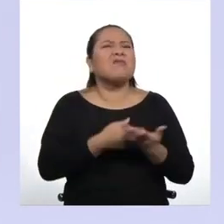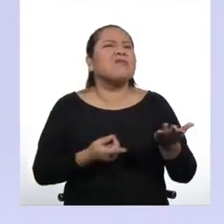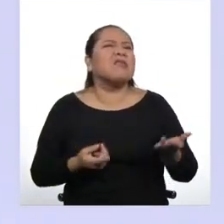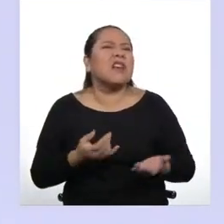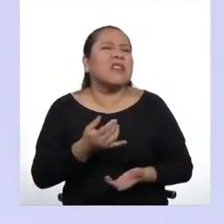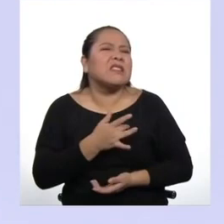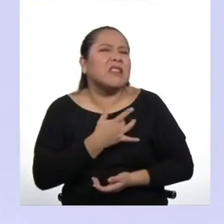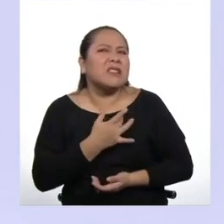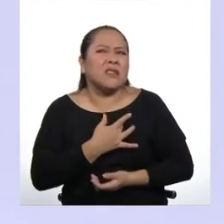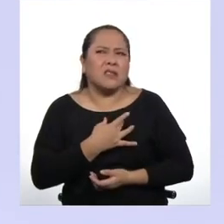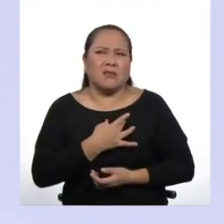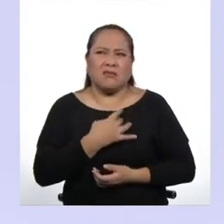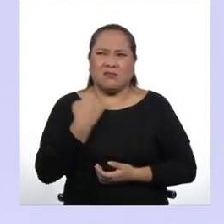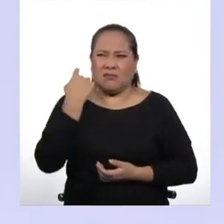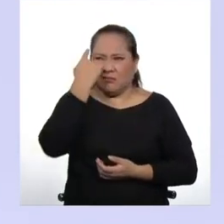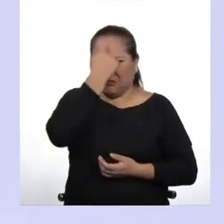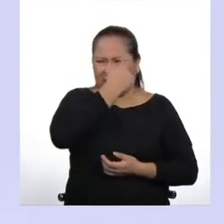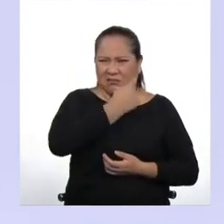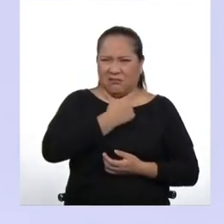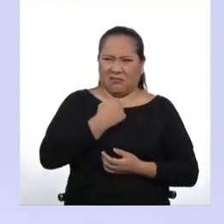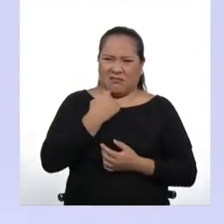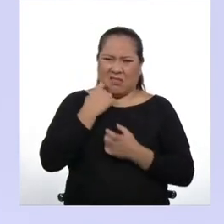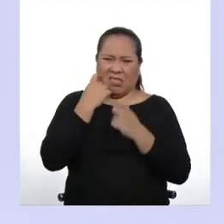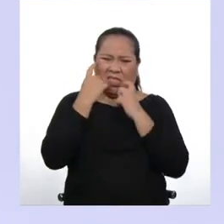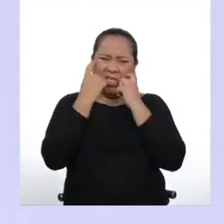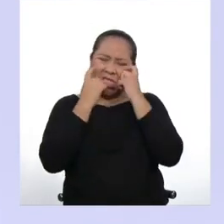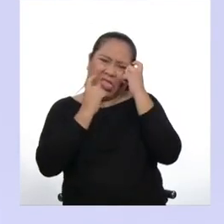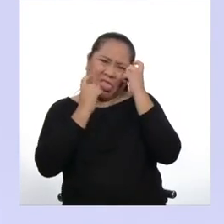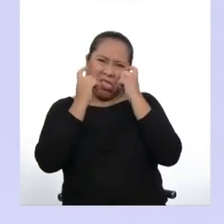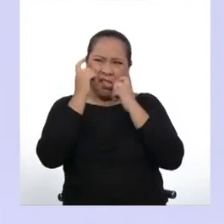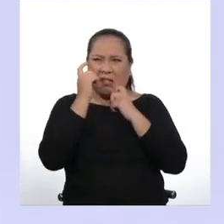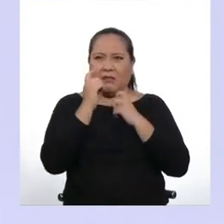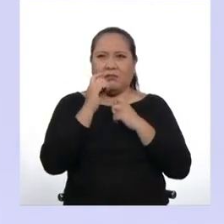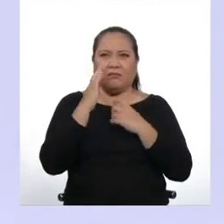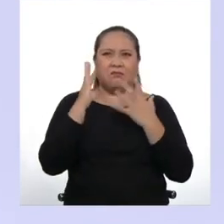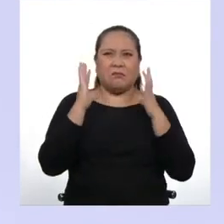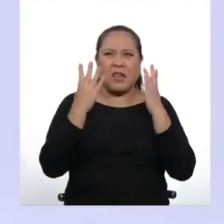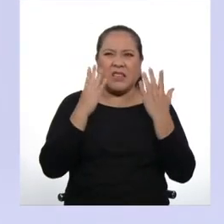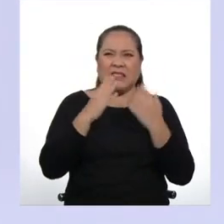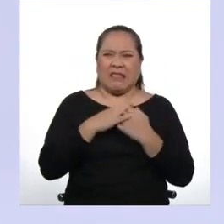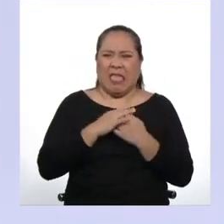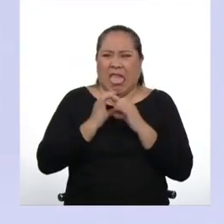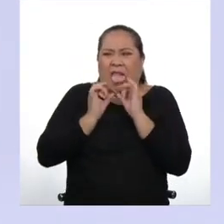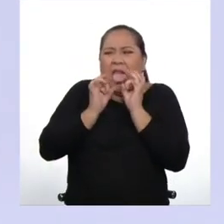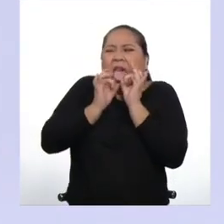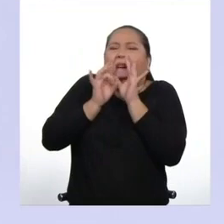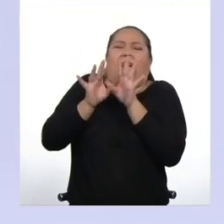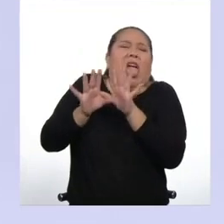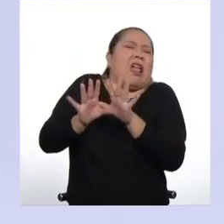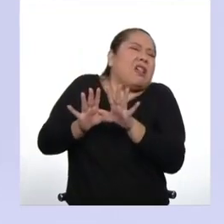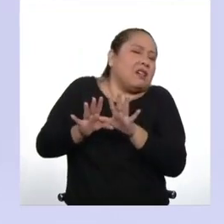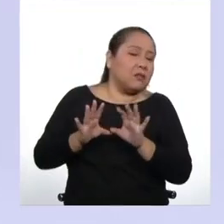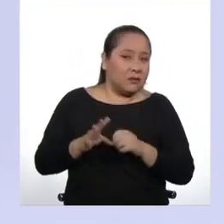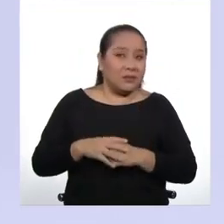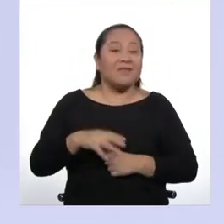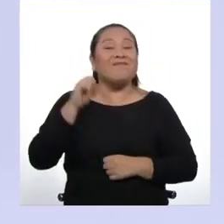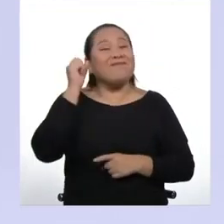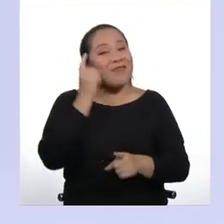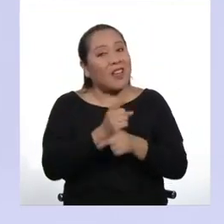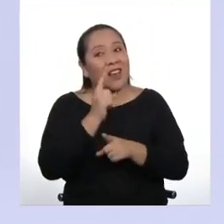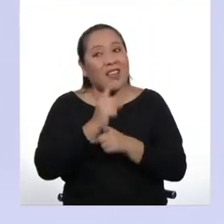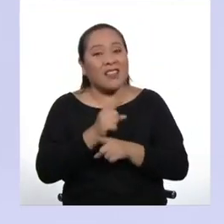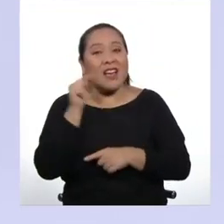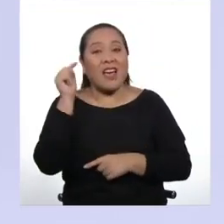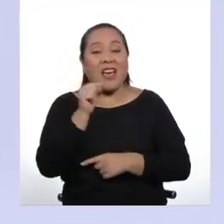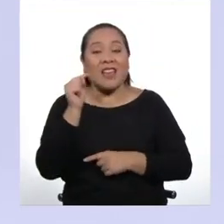sintiendo? Tiene una cara como de disgusto, de desagrado, hasta parece que de asco. Exactamente, esta